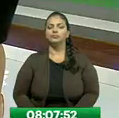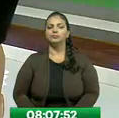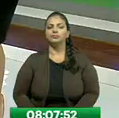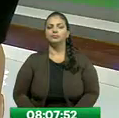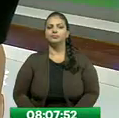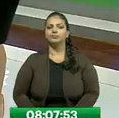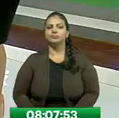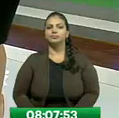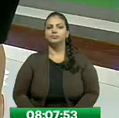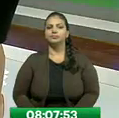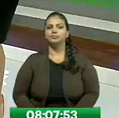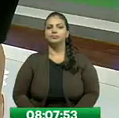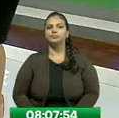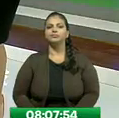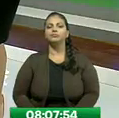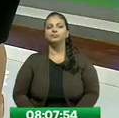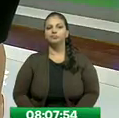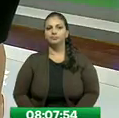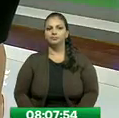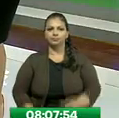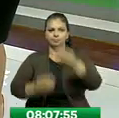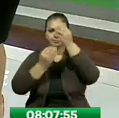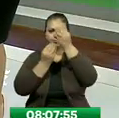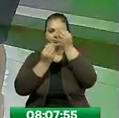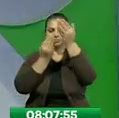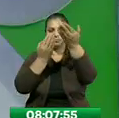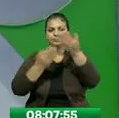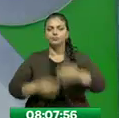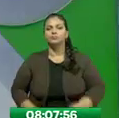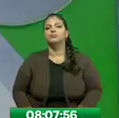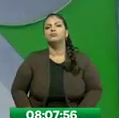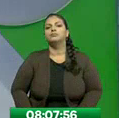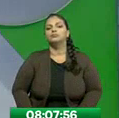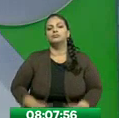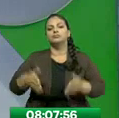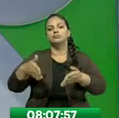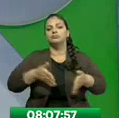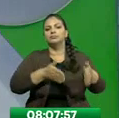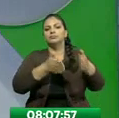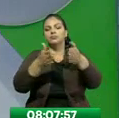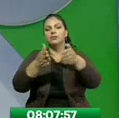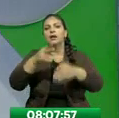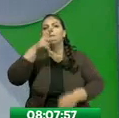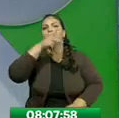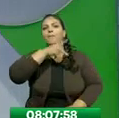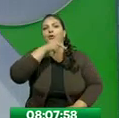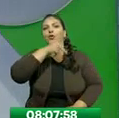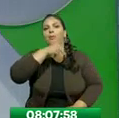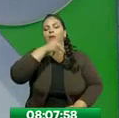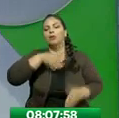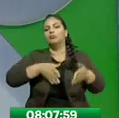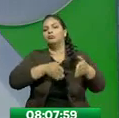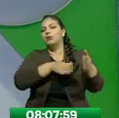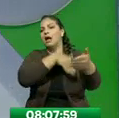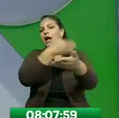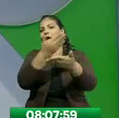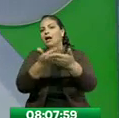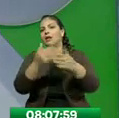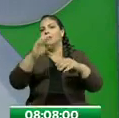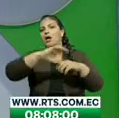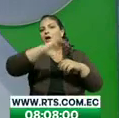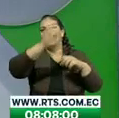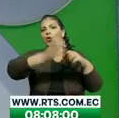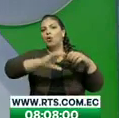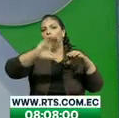Un extranjero falleció en un accidente de tránsito registrado en la vía Puerto Viejo Crucita, esto en la provincia de Manabí. Elementos de la